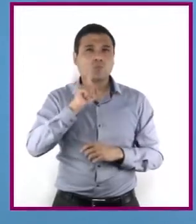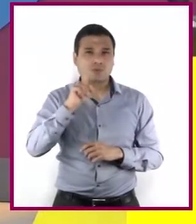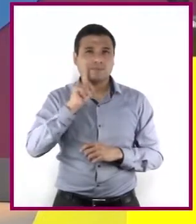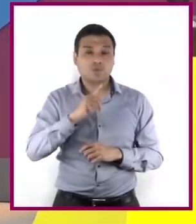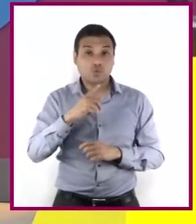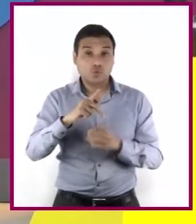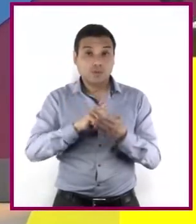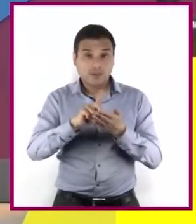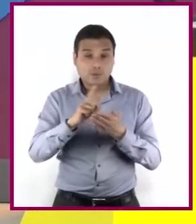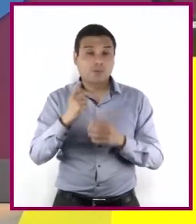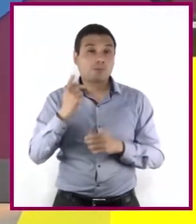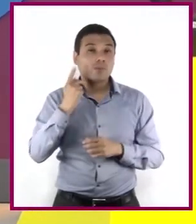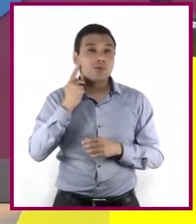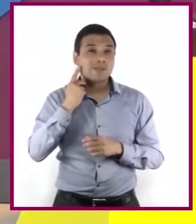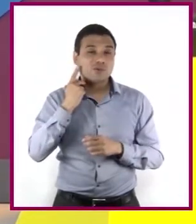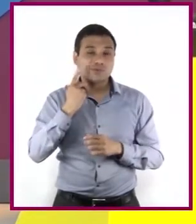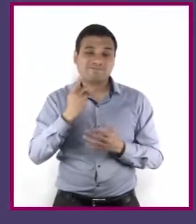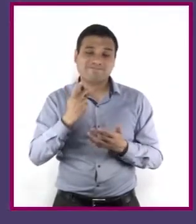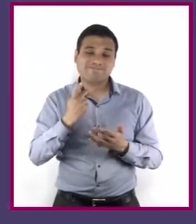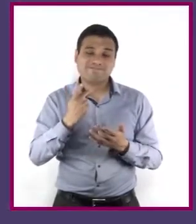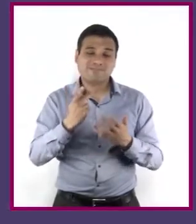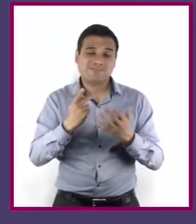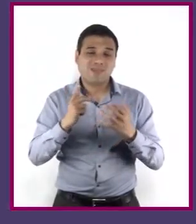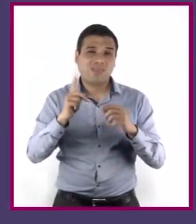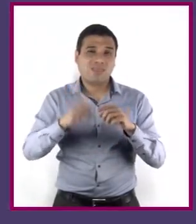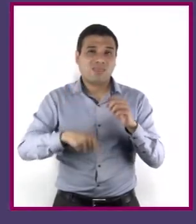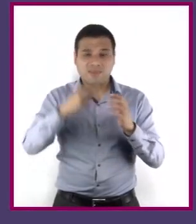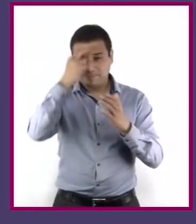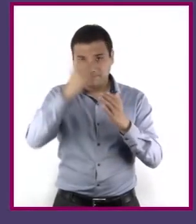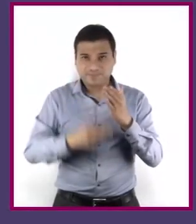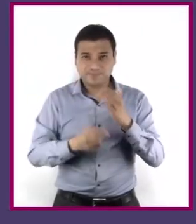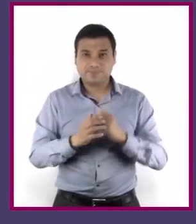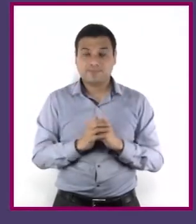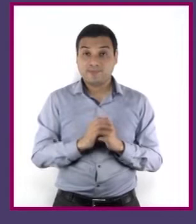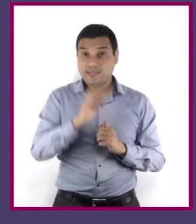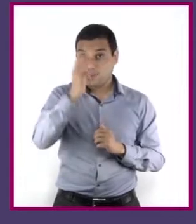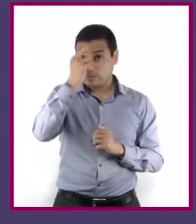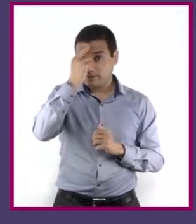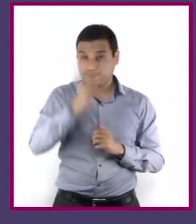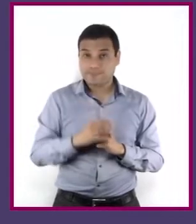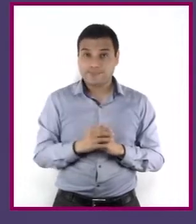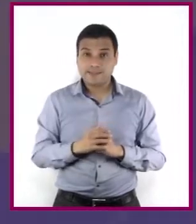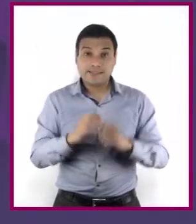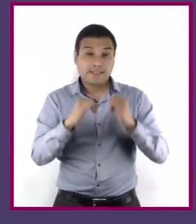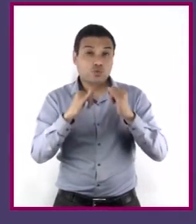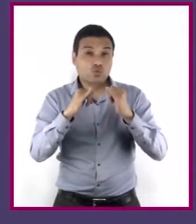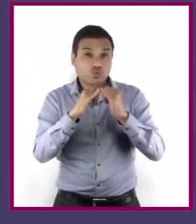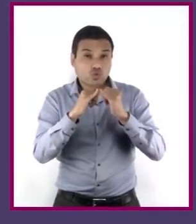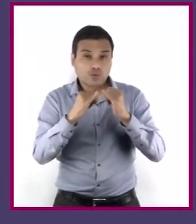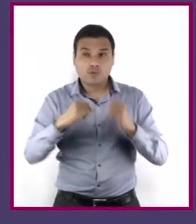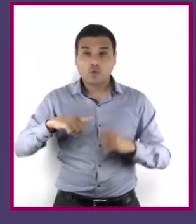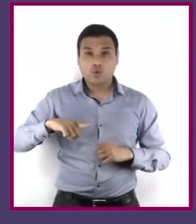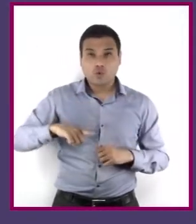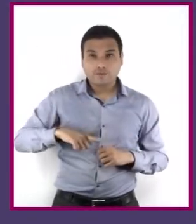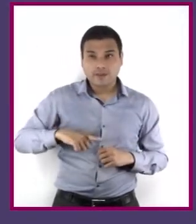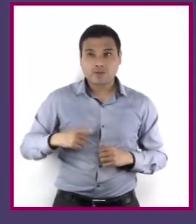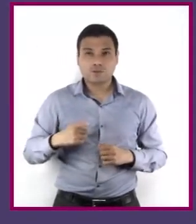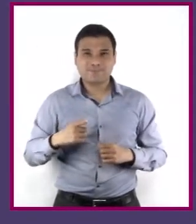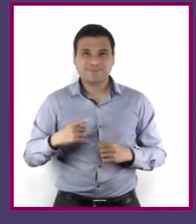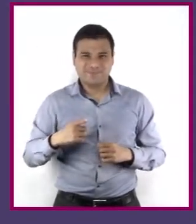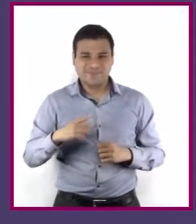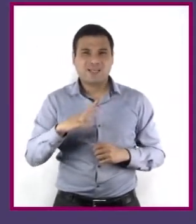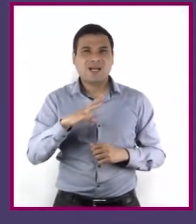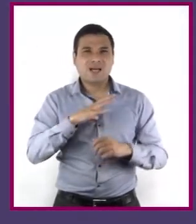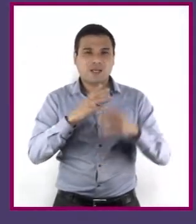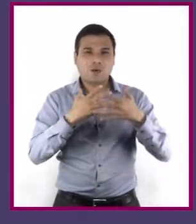mujeres. Es importante saber que las violencias estructurales, simbólicas, morales,